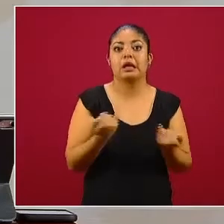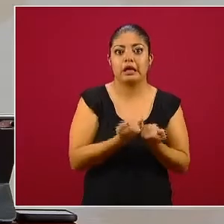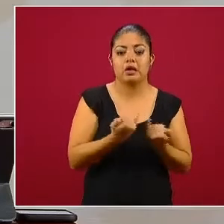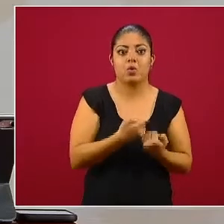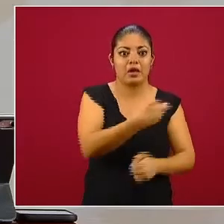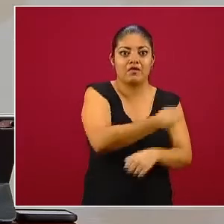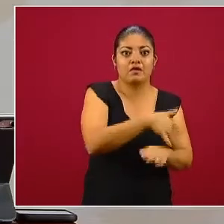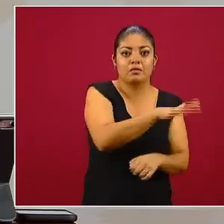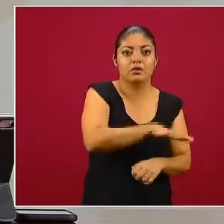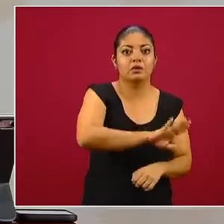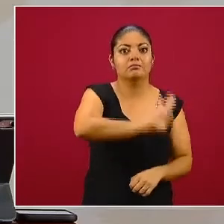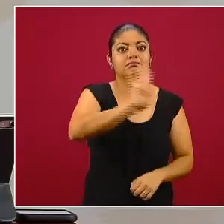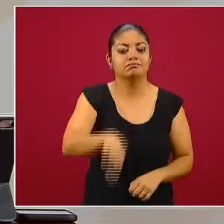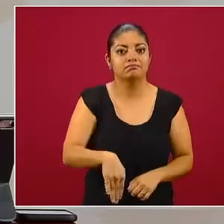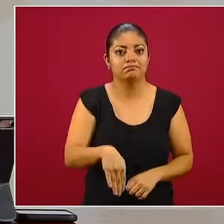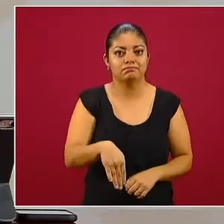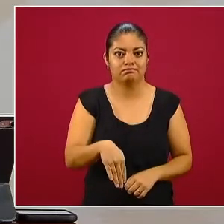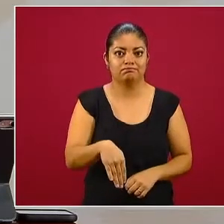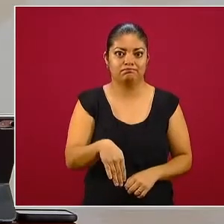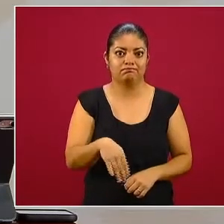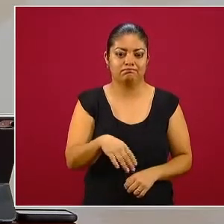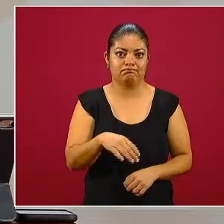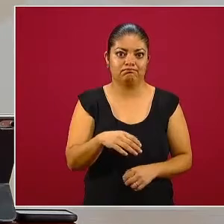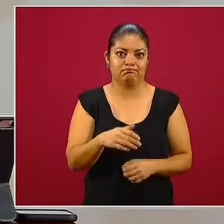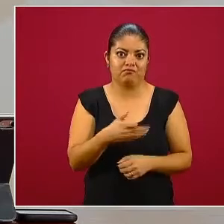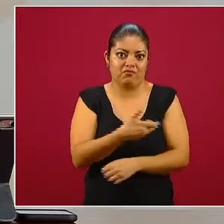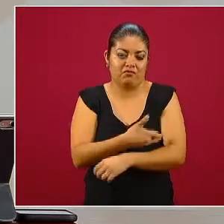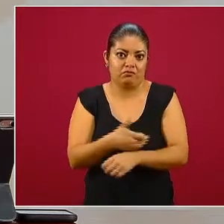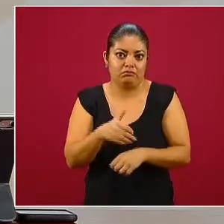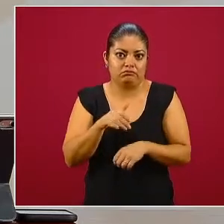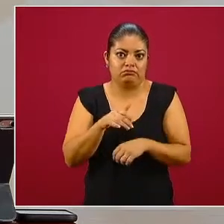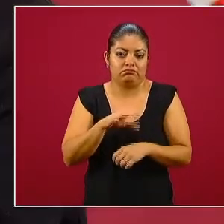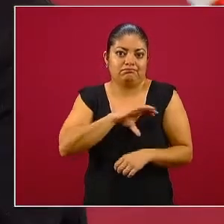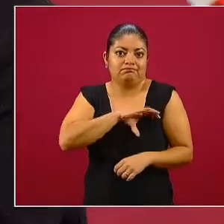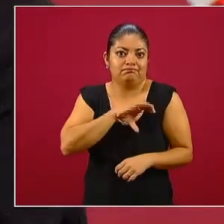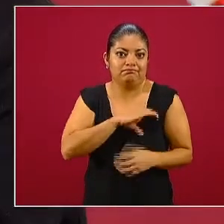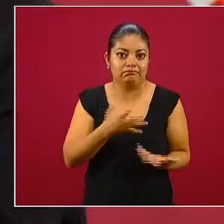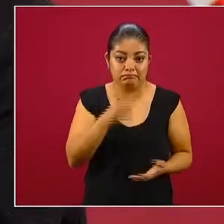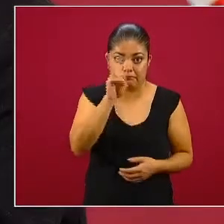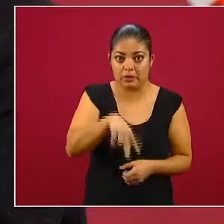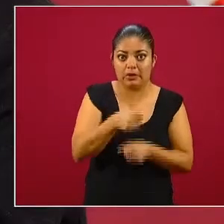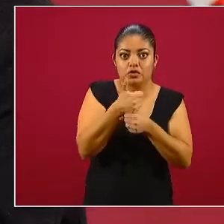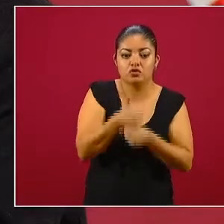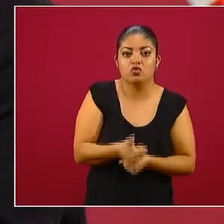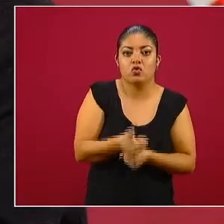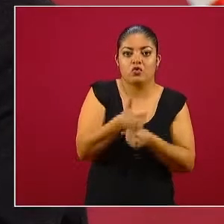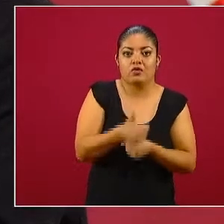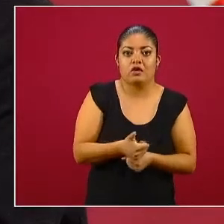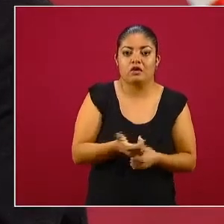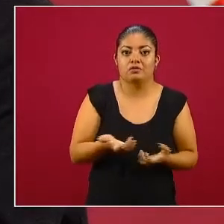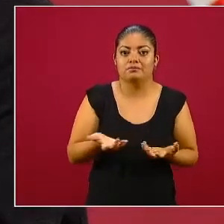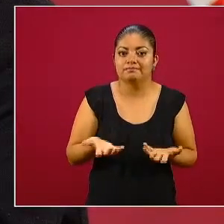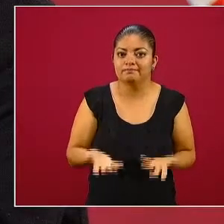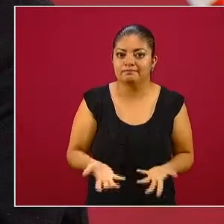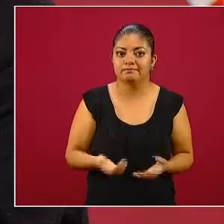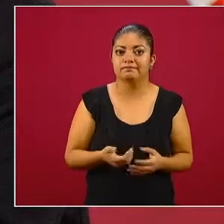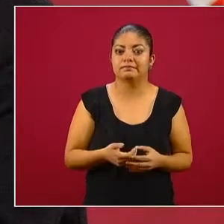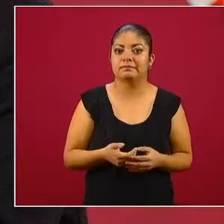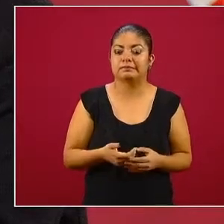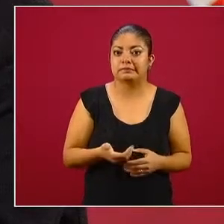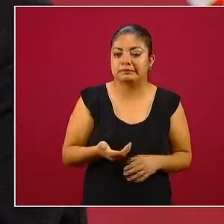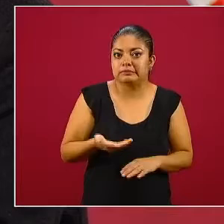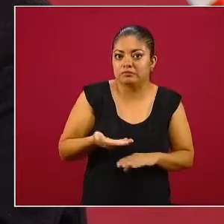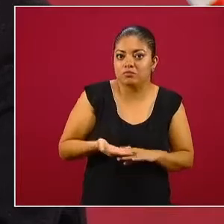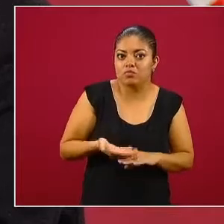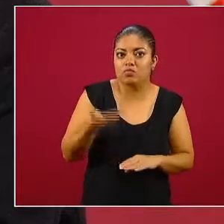querido. Es un sufrimiento verdaderamente muy,